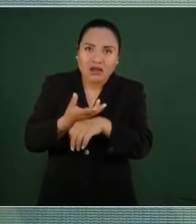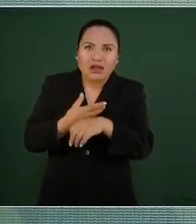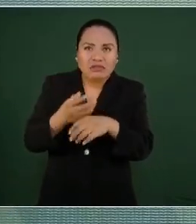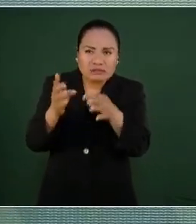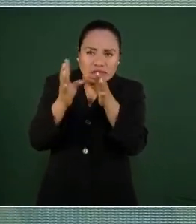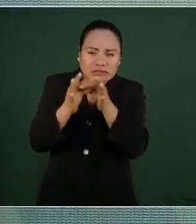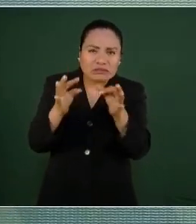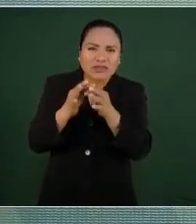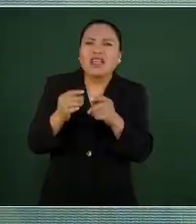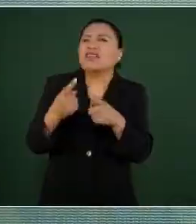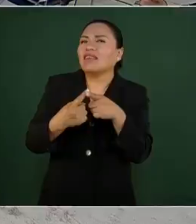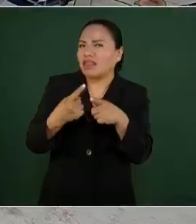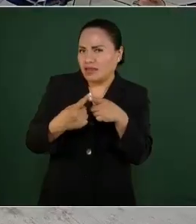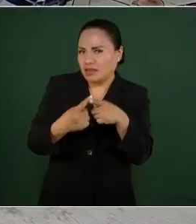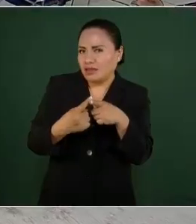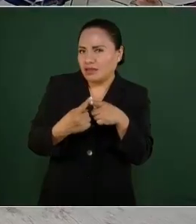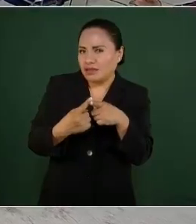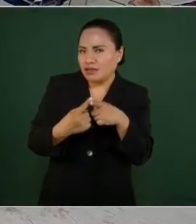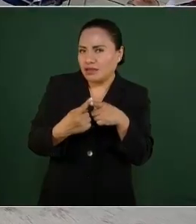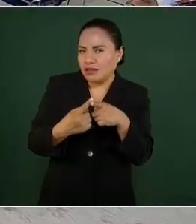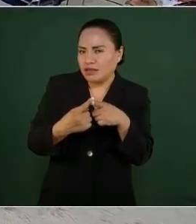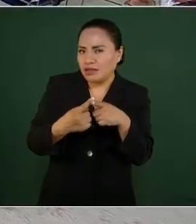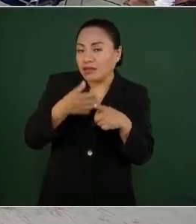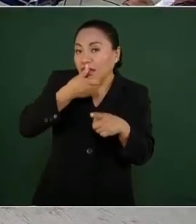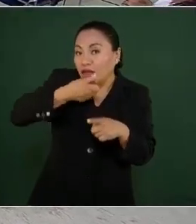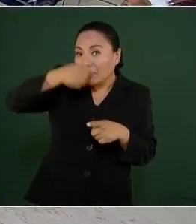qué candidato,